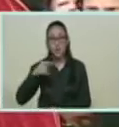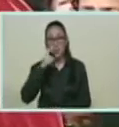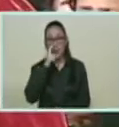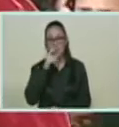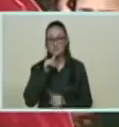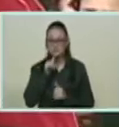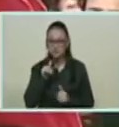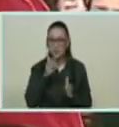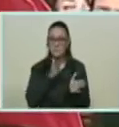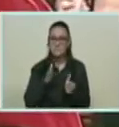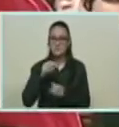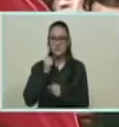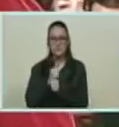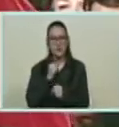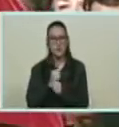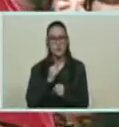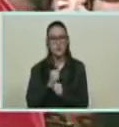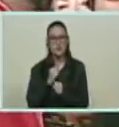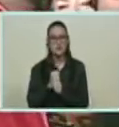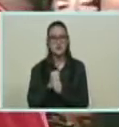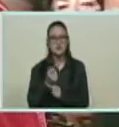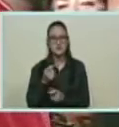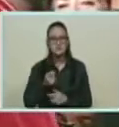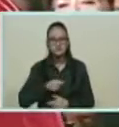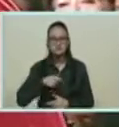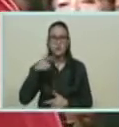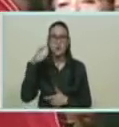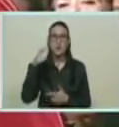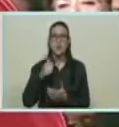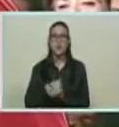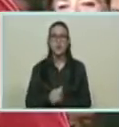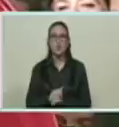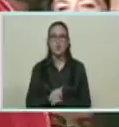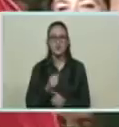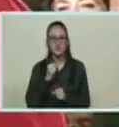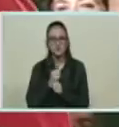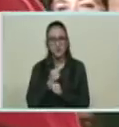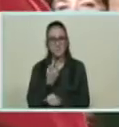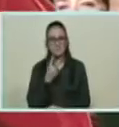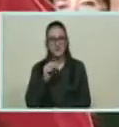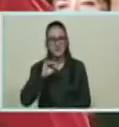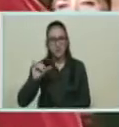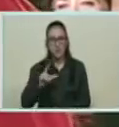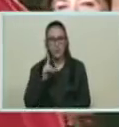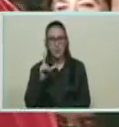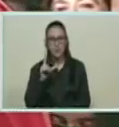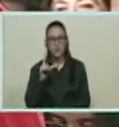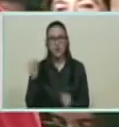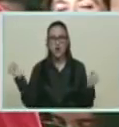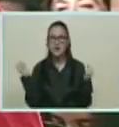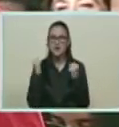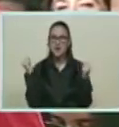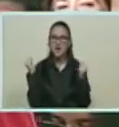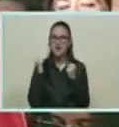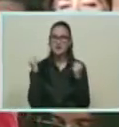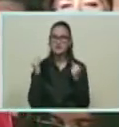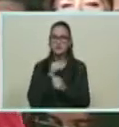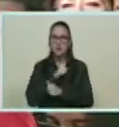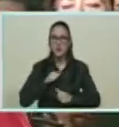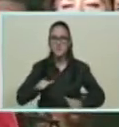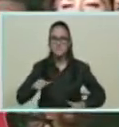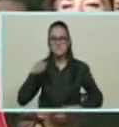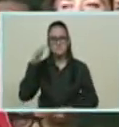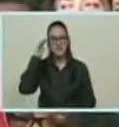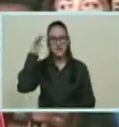anunciaba usted la creación del Plan Chamba Juvenil, su lanzamiento en un acto el día 20 de junio en el gimnasio de la Academia Militar, después